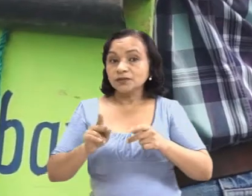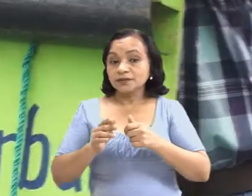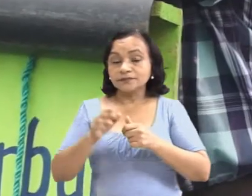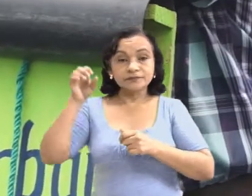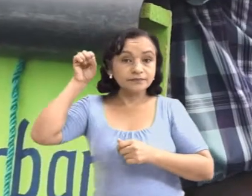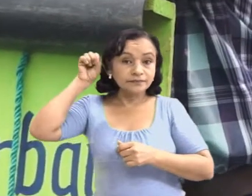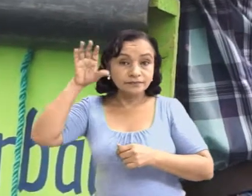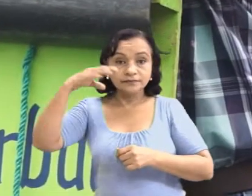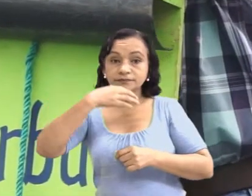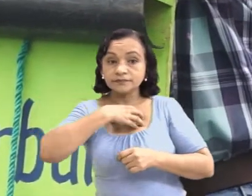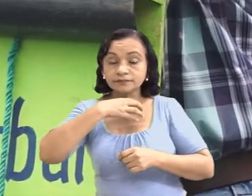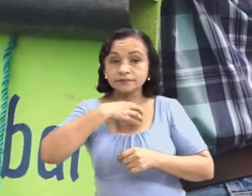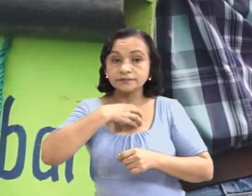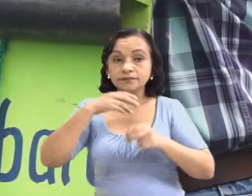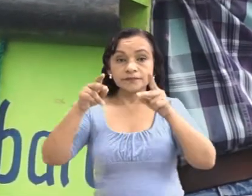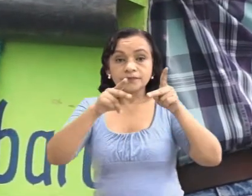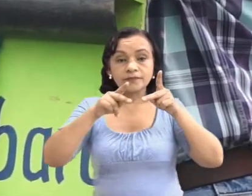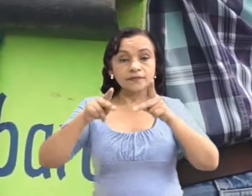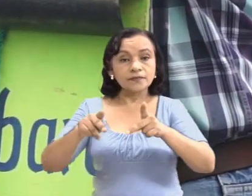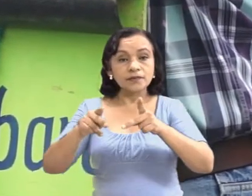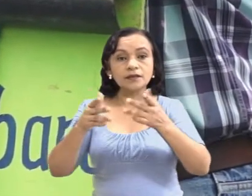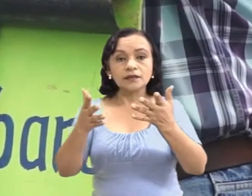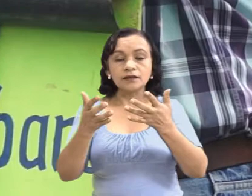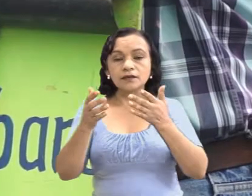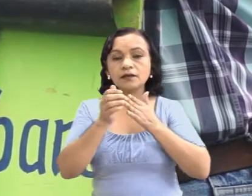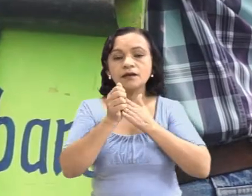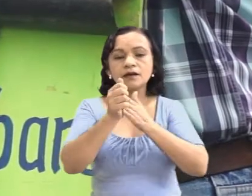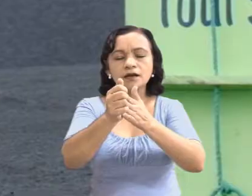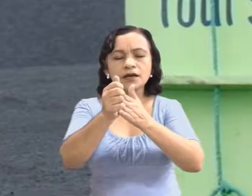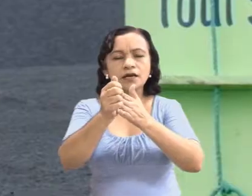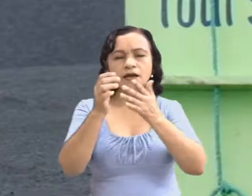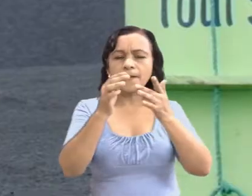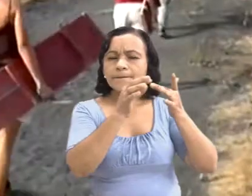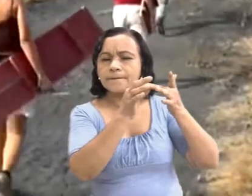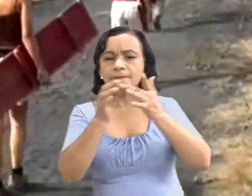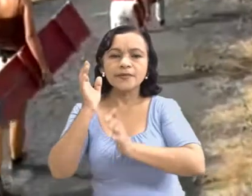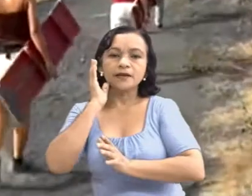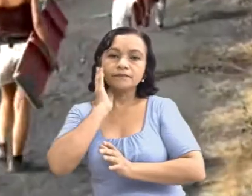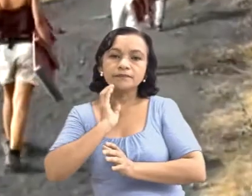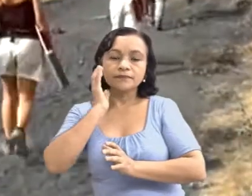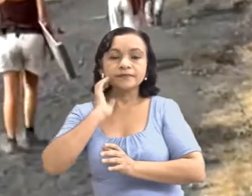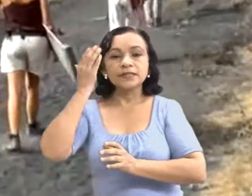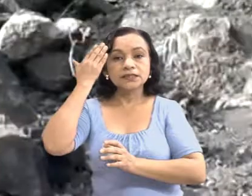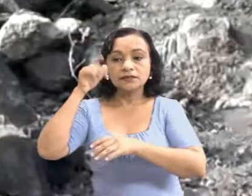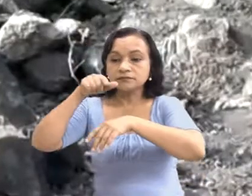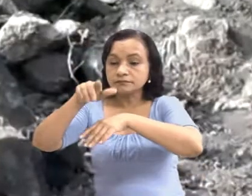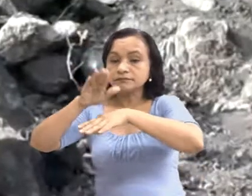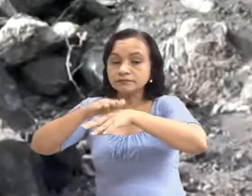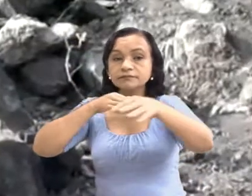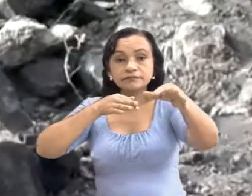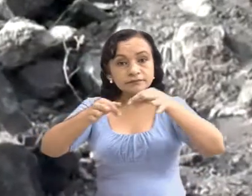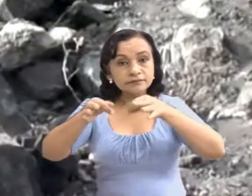como tour operadora y la mayoría de las tour operadoras tienen guías profesionales. Ellos saben y tienen orientaciones